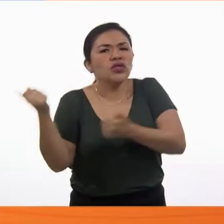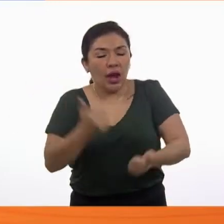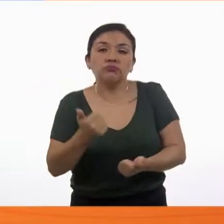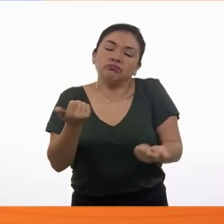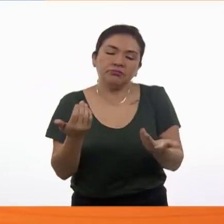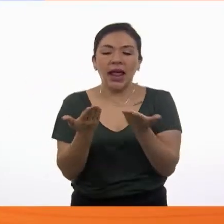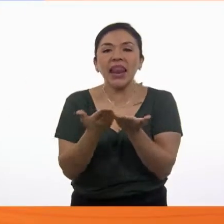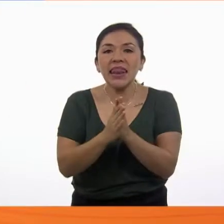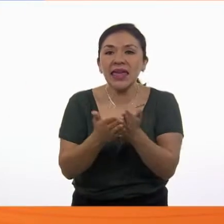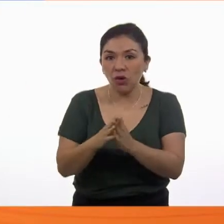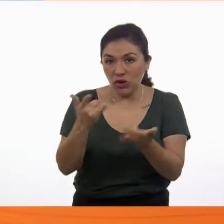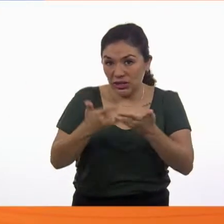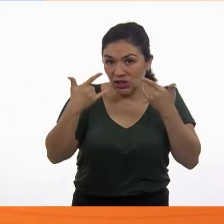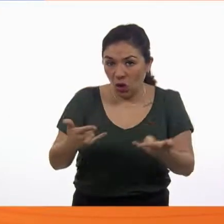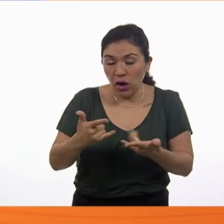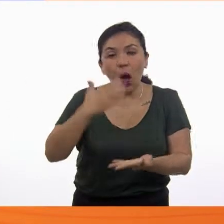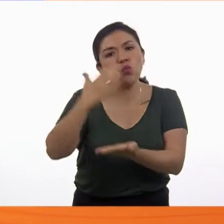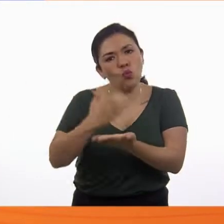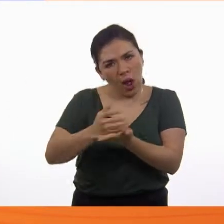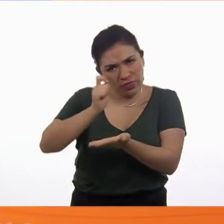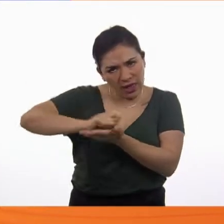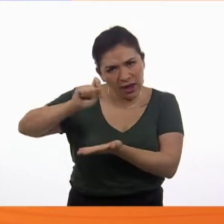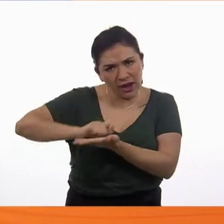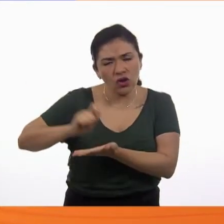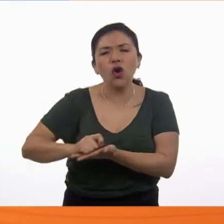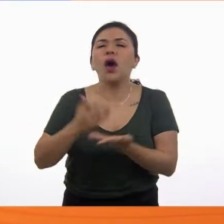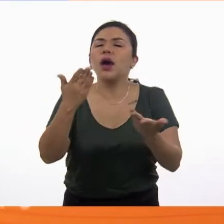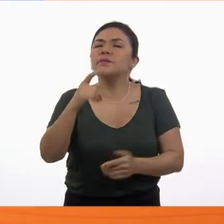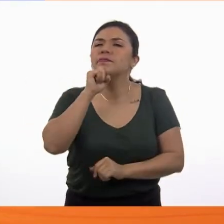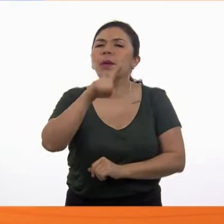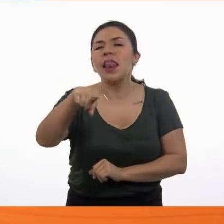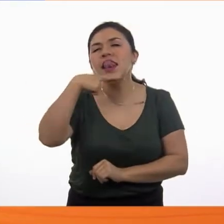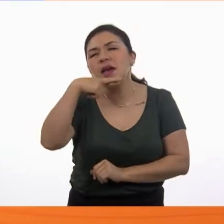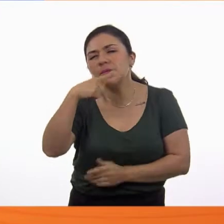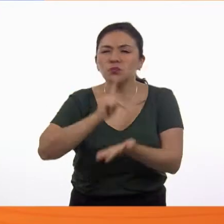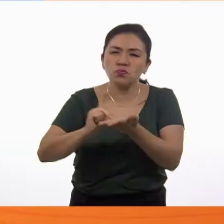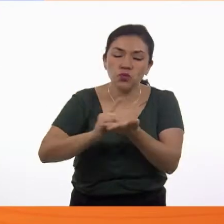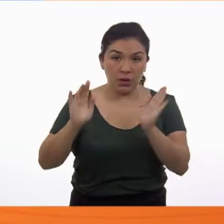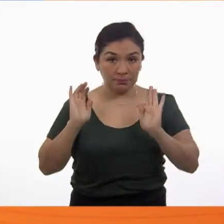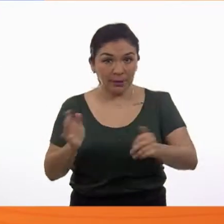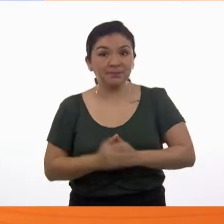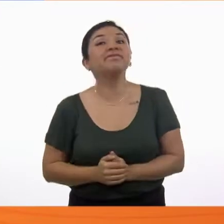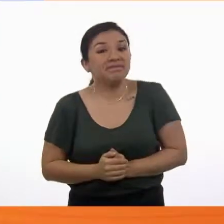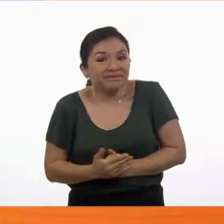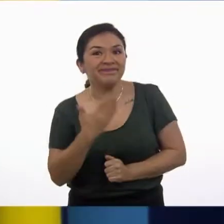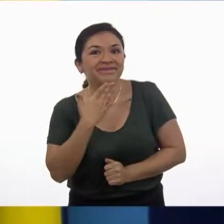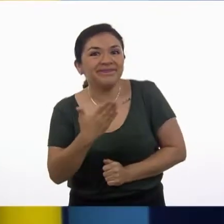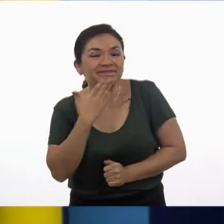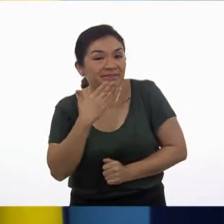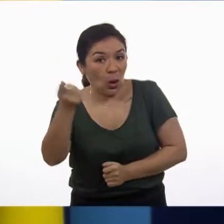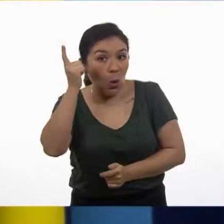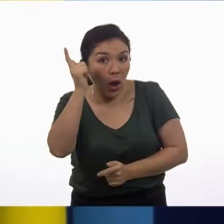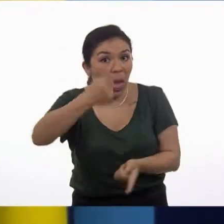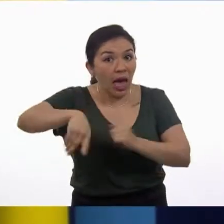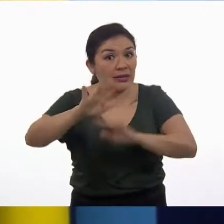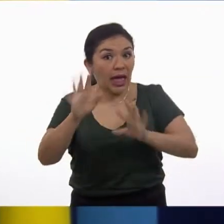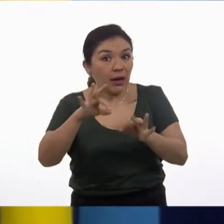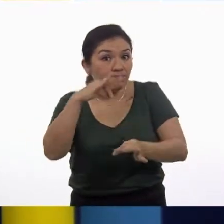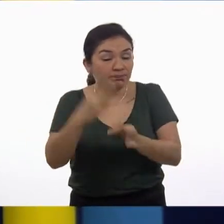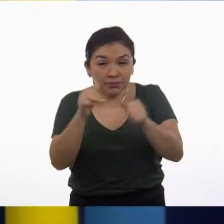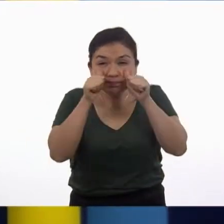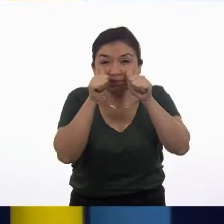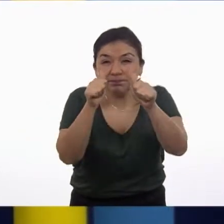de texto de historia, tu cuaderno o libreta y un lápiz o pluma. Perfecto. Pues espero que ustedes ya estén atentos